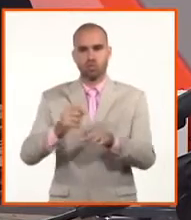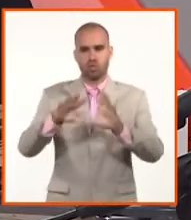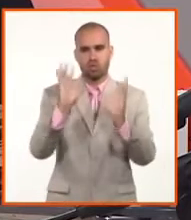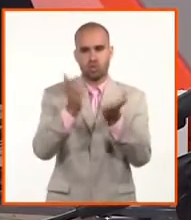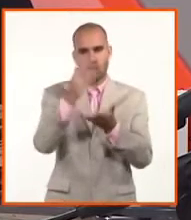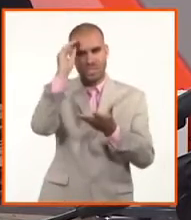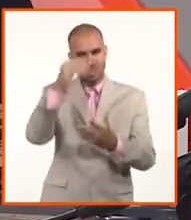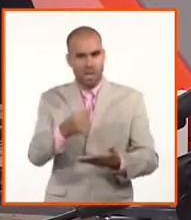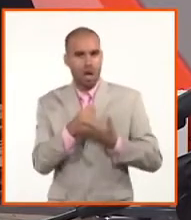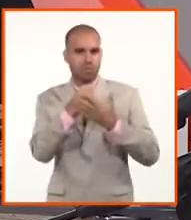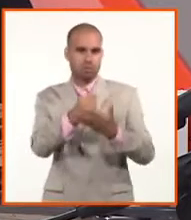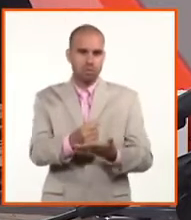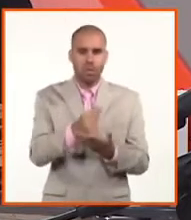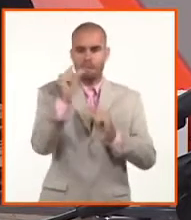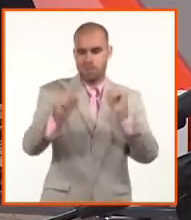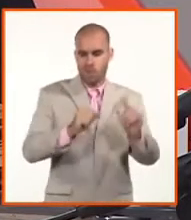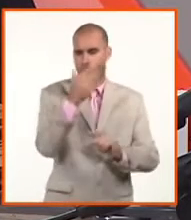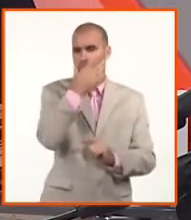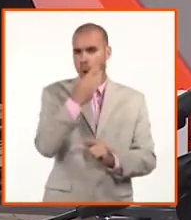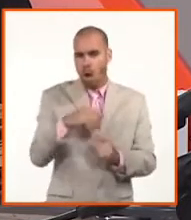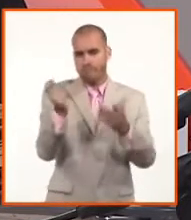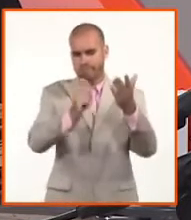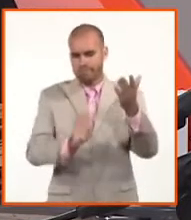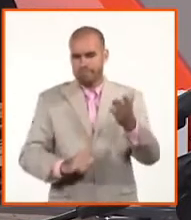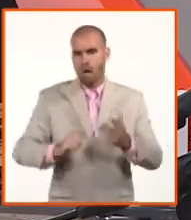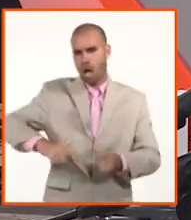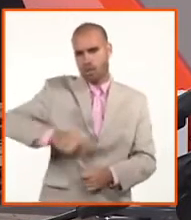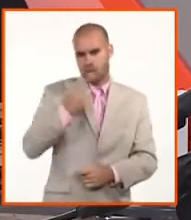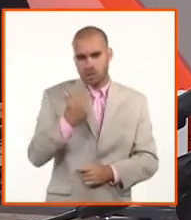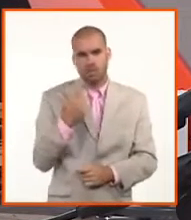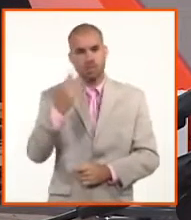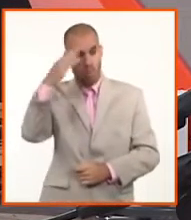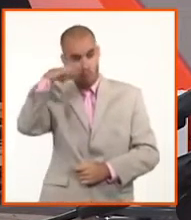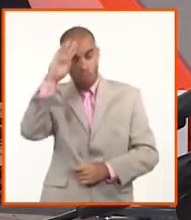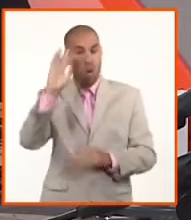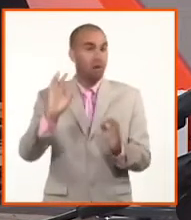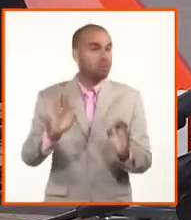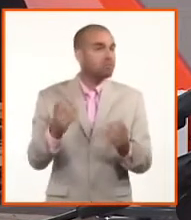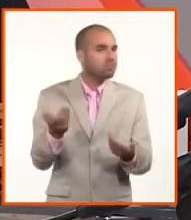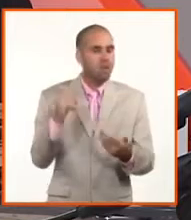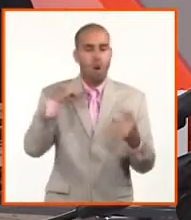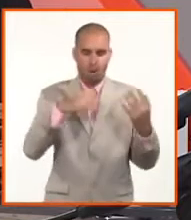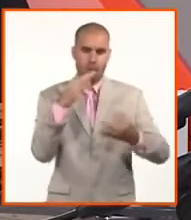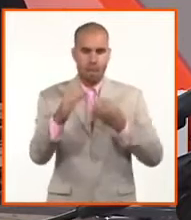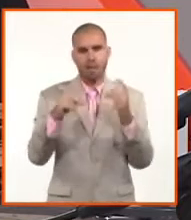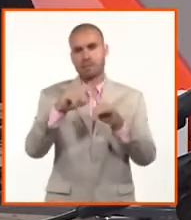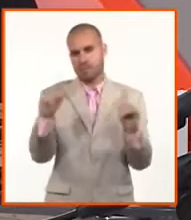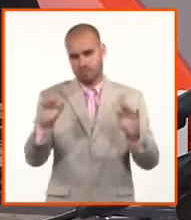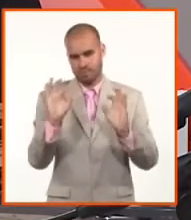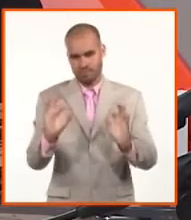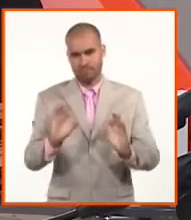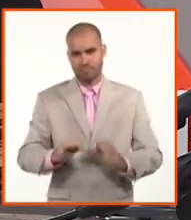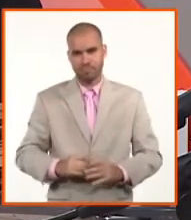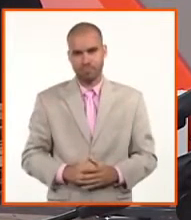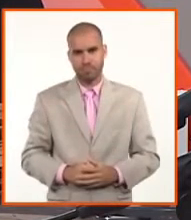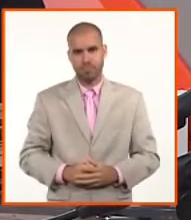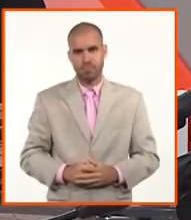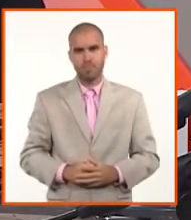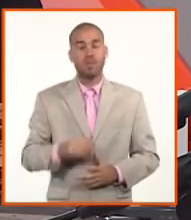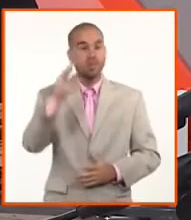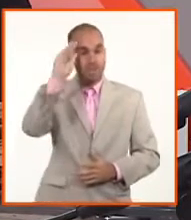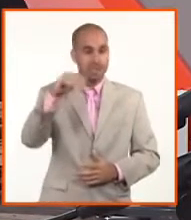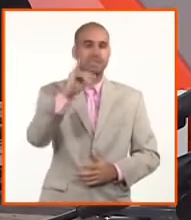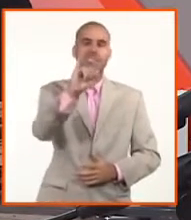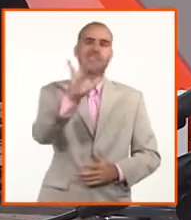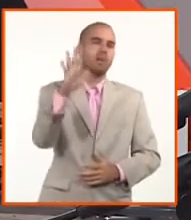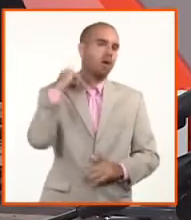jóvenes escritores, artistas, intelectuales cubanos, estaremos hablando hoy en esta mesa redonda a 65 años de aquel